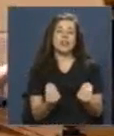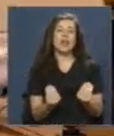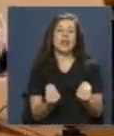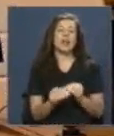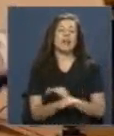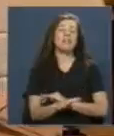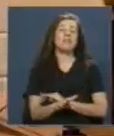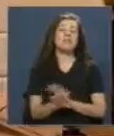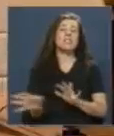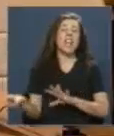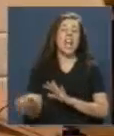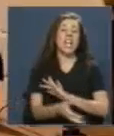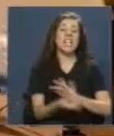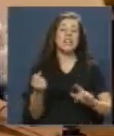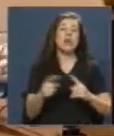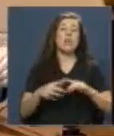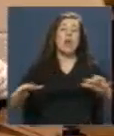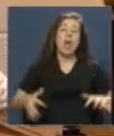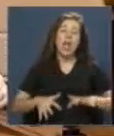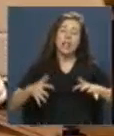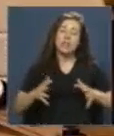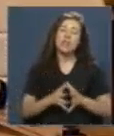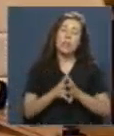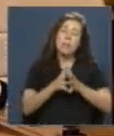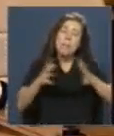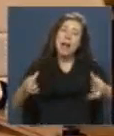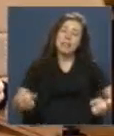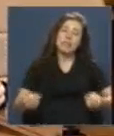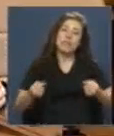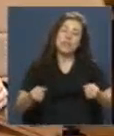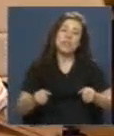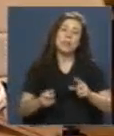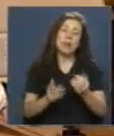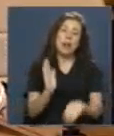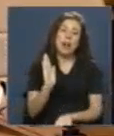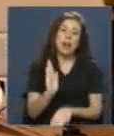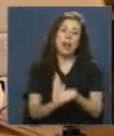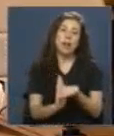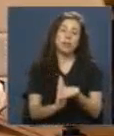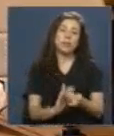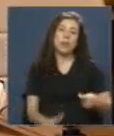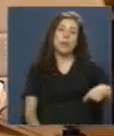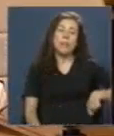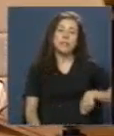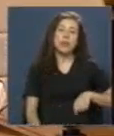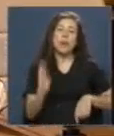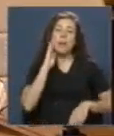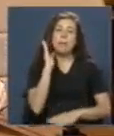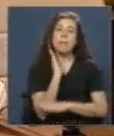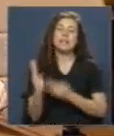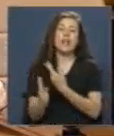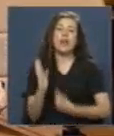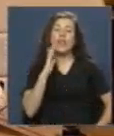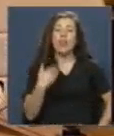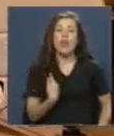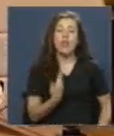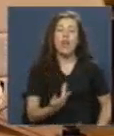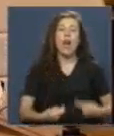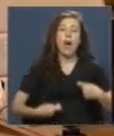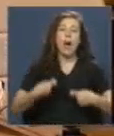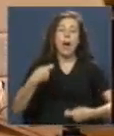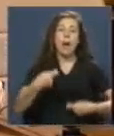robado mediante un esfuerzo mucho mayor en el reajuste de la pensión básica solidaria y del